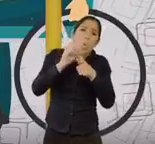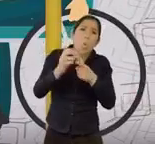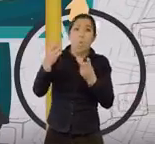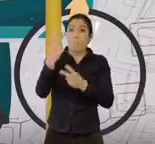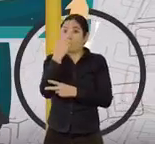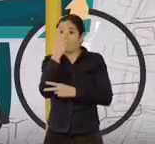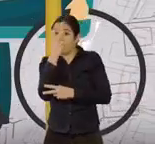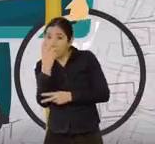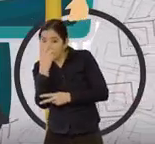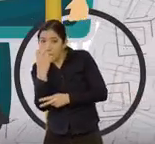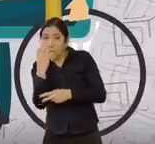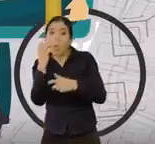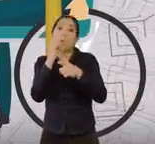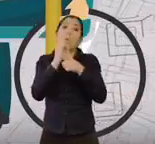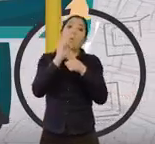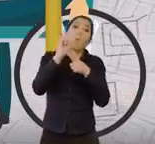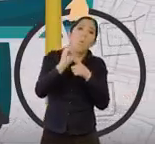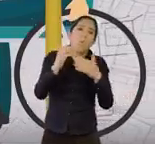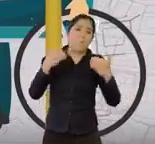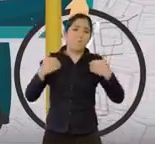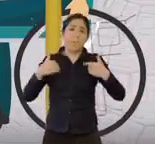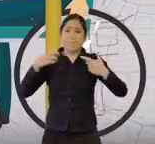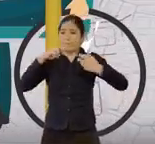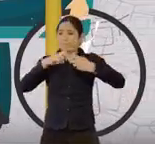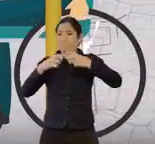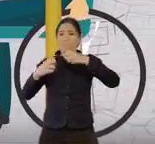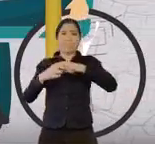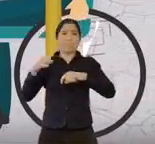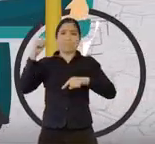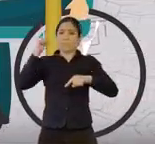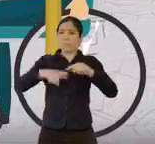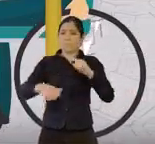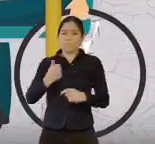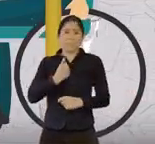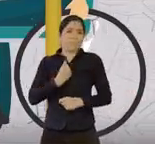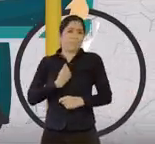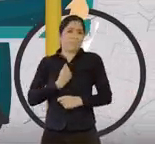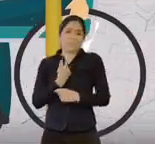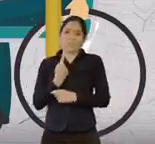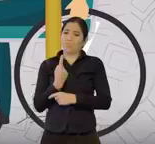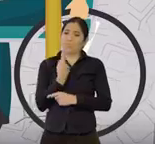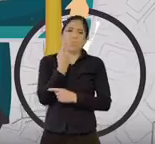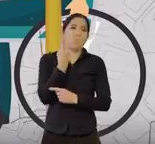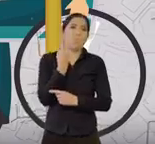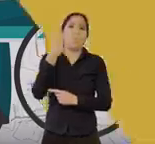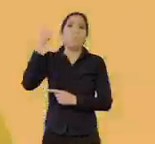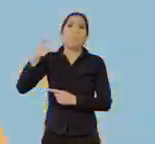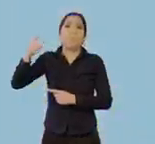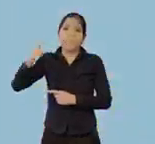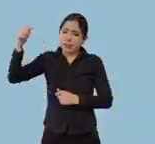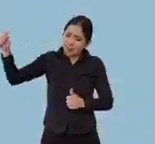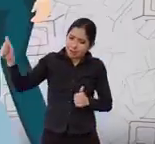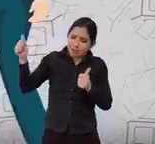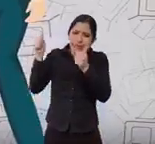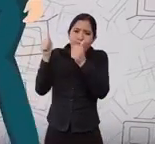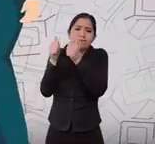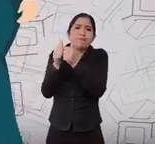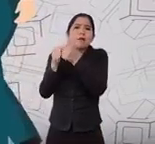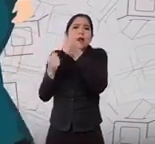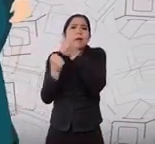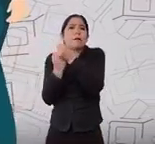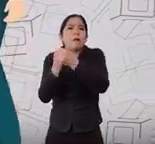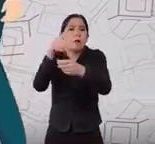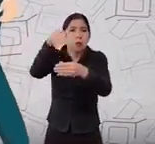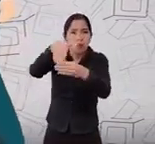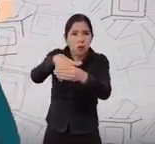problemas auditivos, o que tengan algún otro impedimento para emitir su voto de manera personal y necesiten